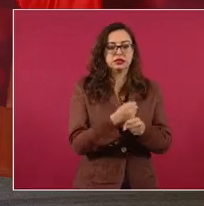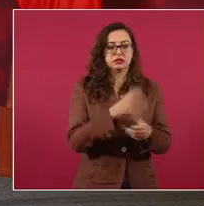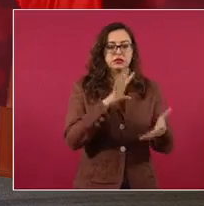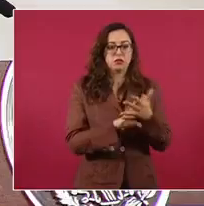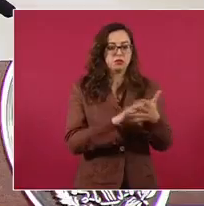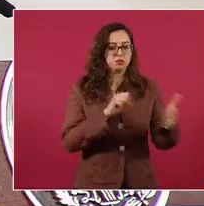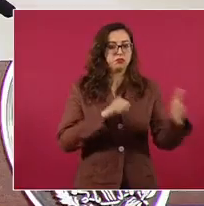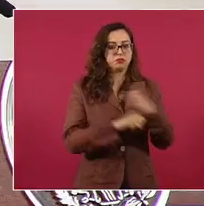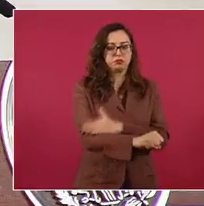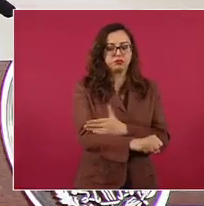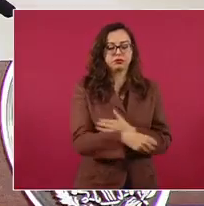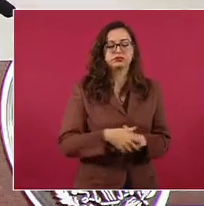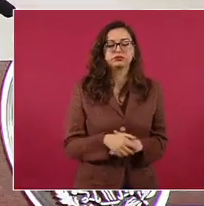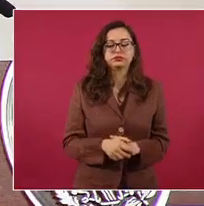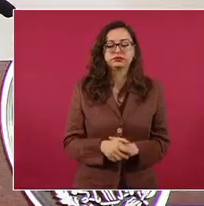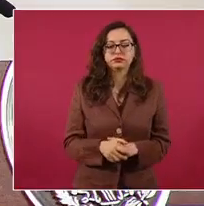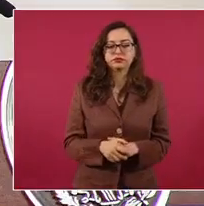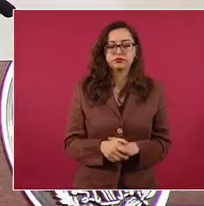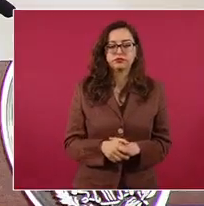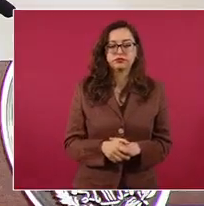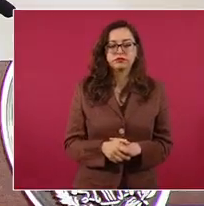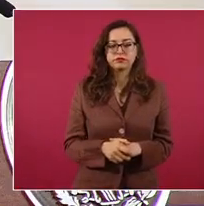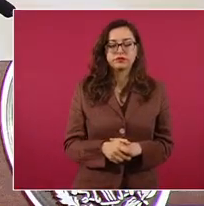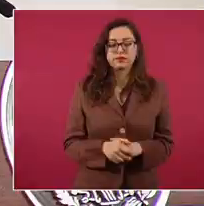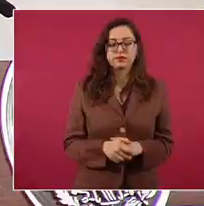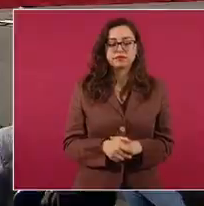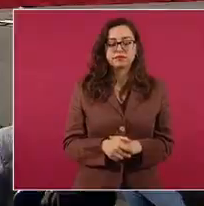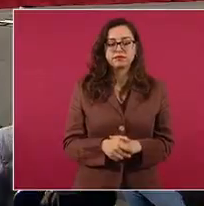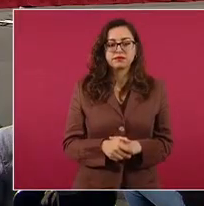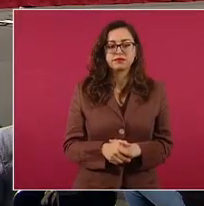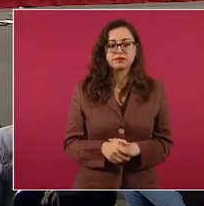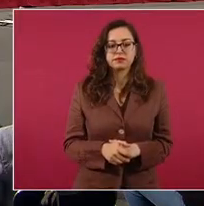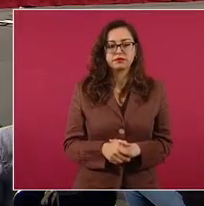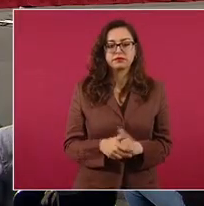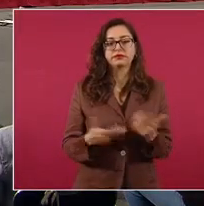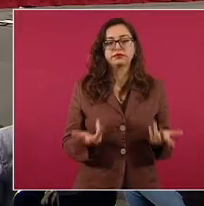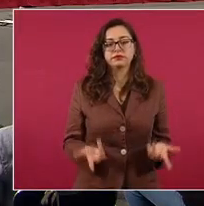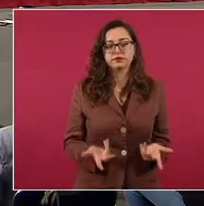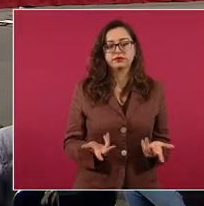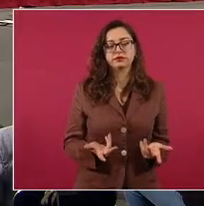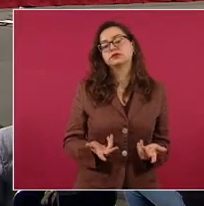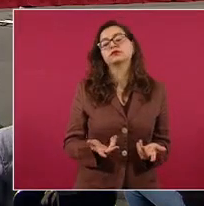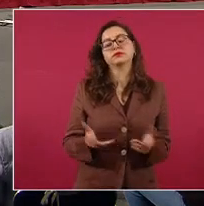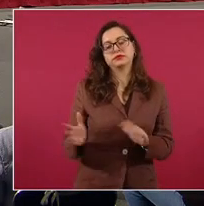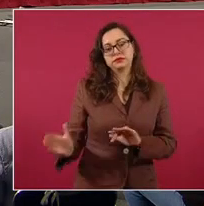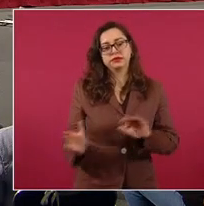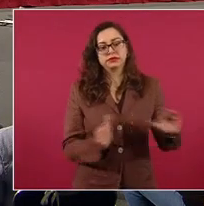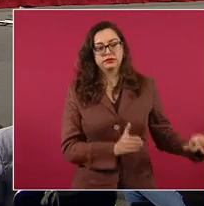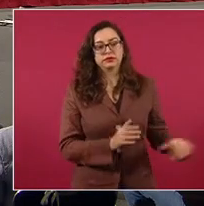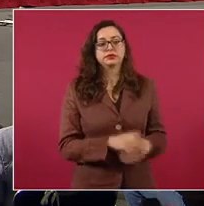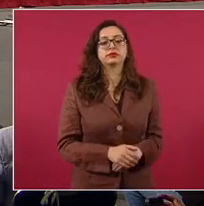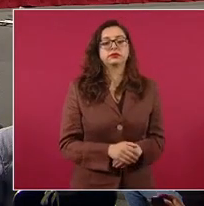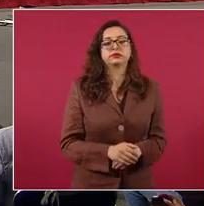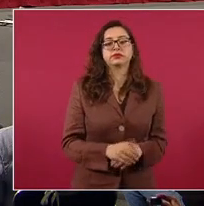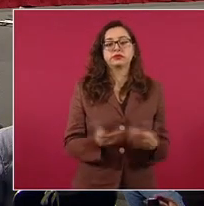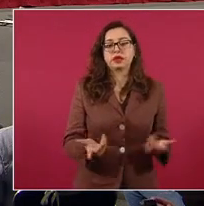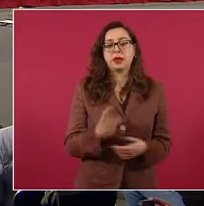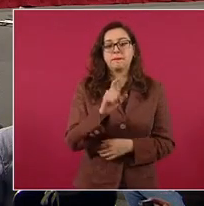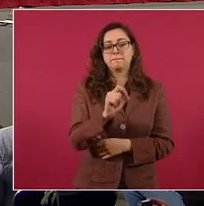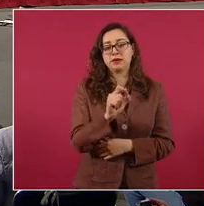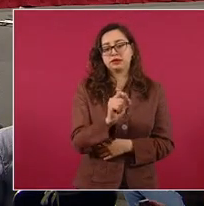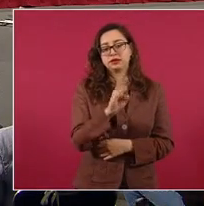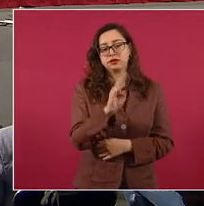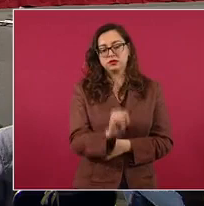6 años, 8 meses. Además, se sumaron 29 amnistías de 20 personas